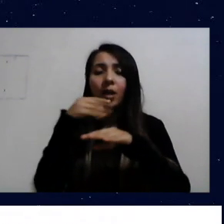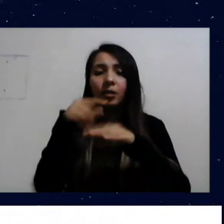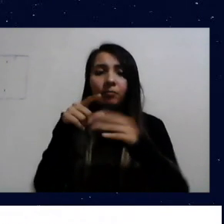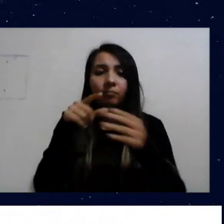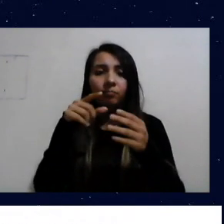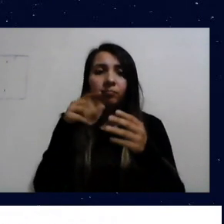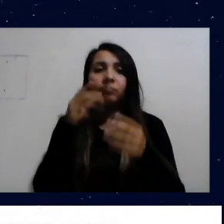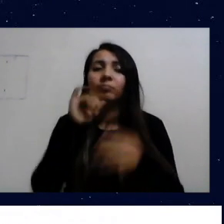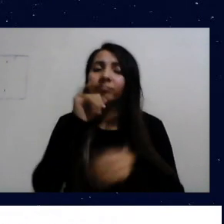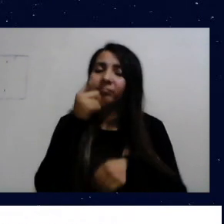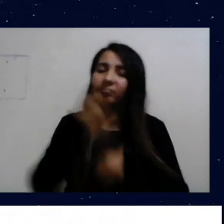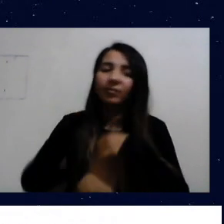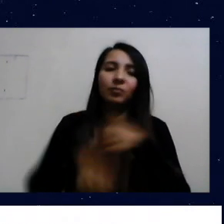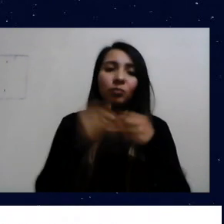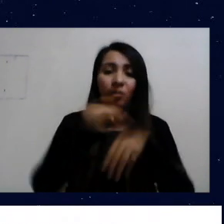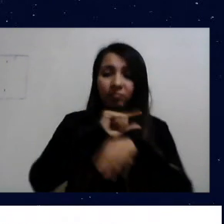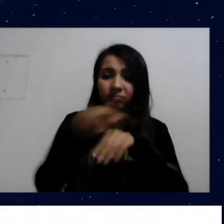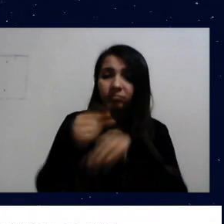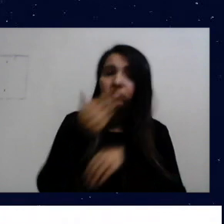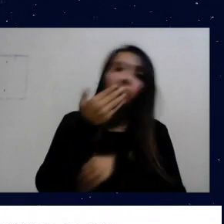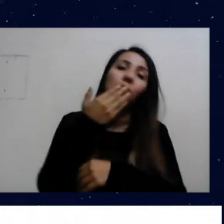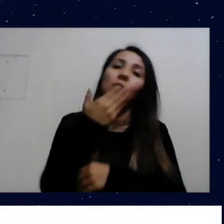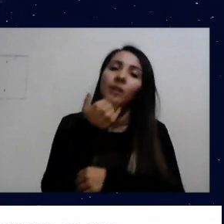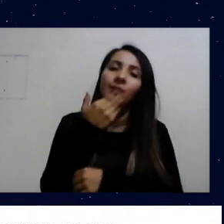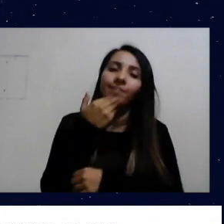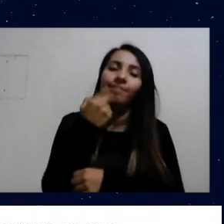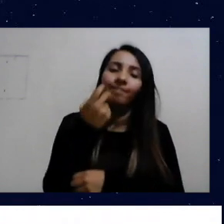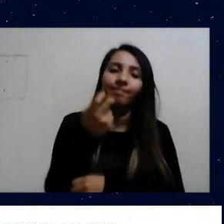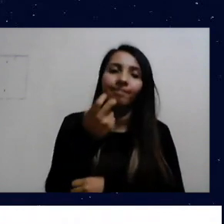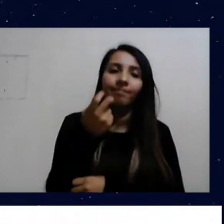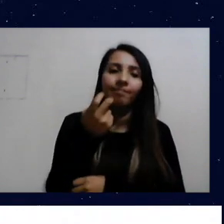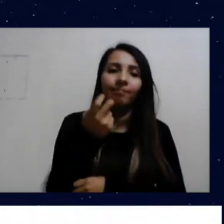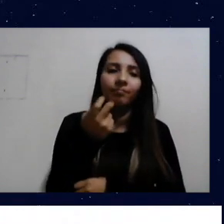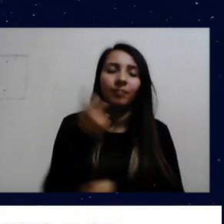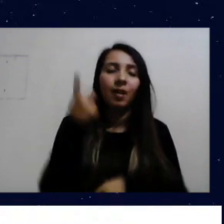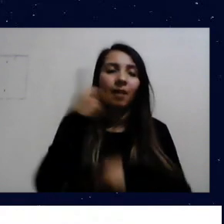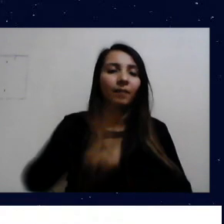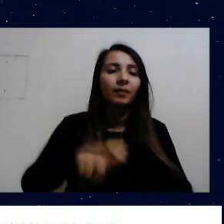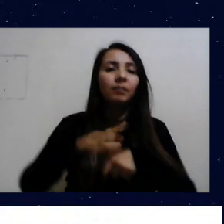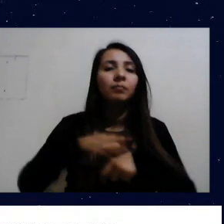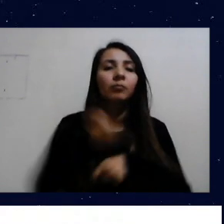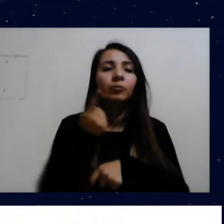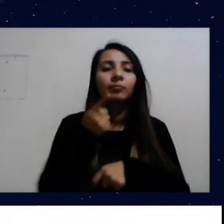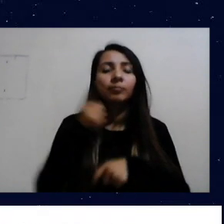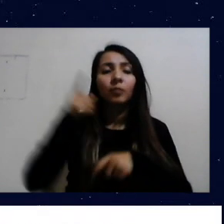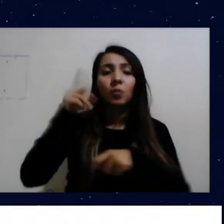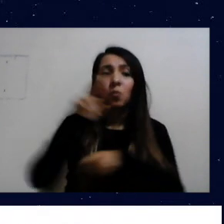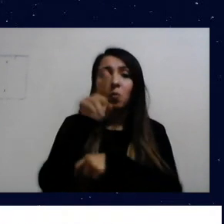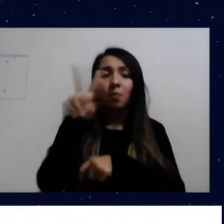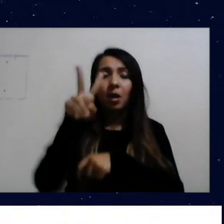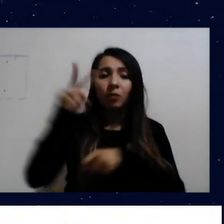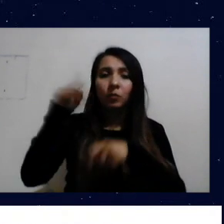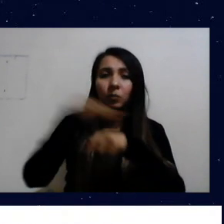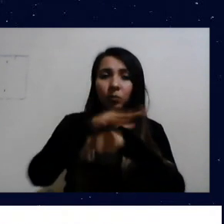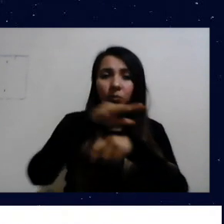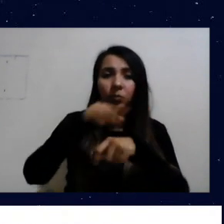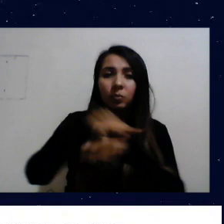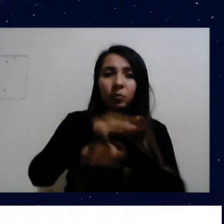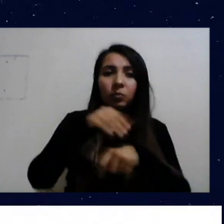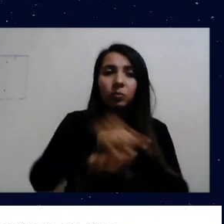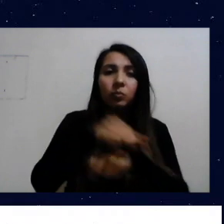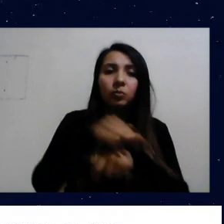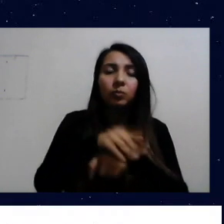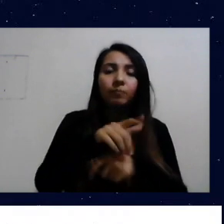regolito, porque lo que ocurre es que la radiación ultravioleta es ionizante. Es decir, lo